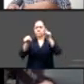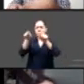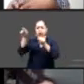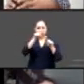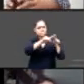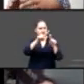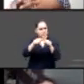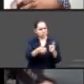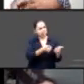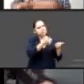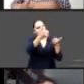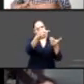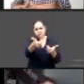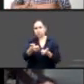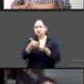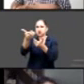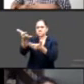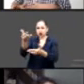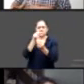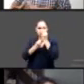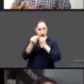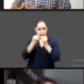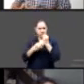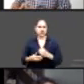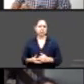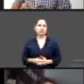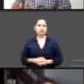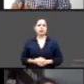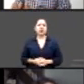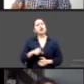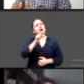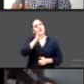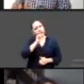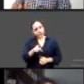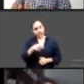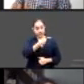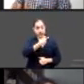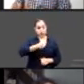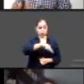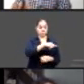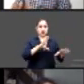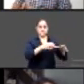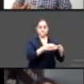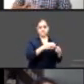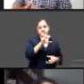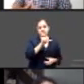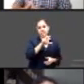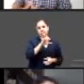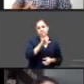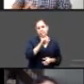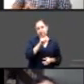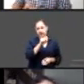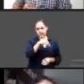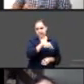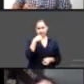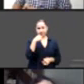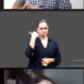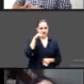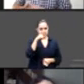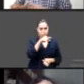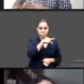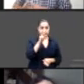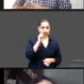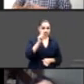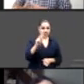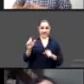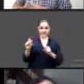Y quiero platicarles también de algunas actividades que desde Cáritas, Acapulco, estamos llevando. En el lado izquierdo pueden encontrar una foto con